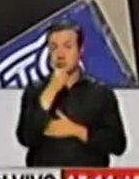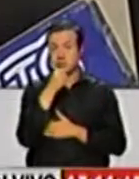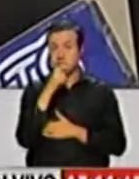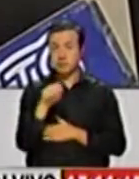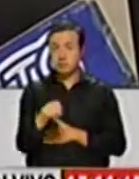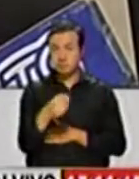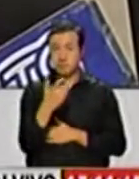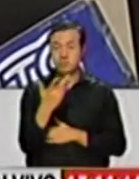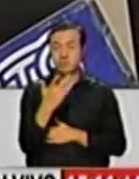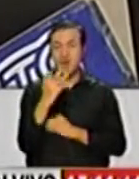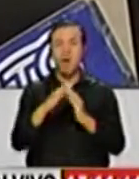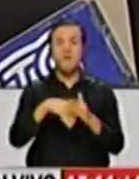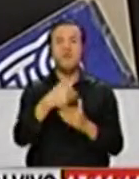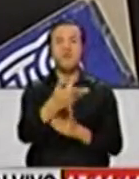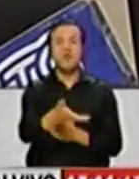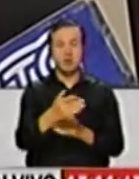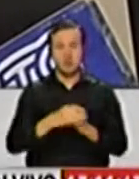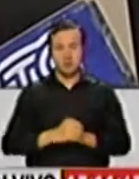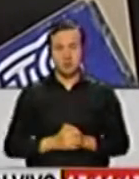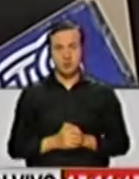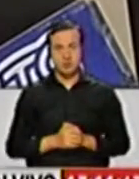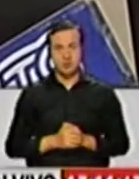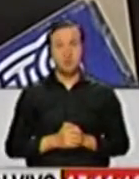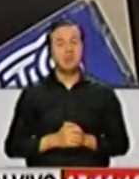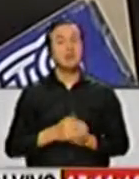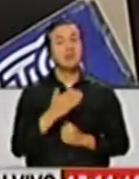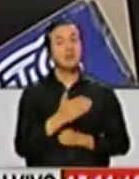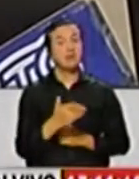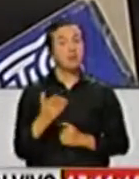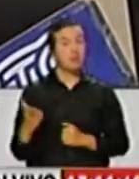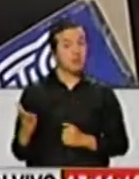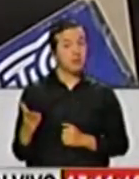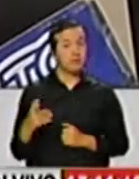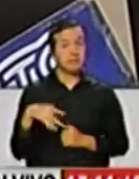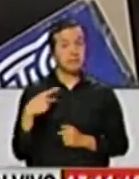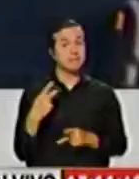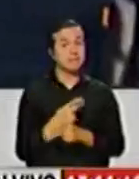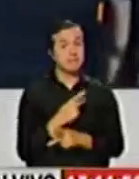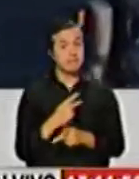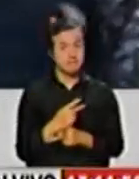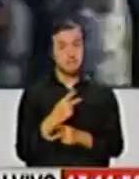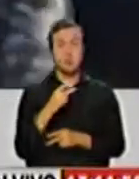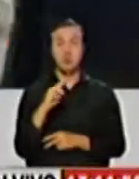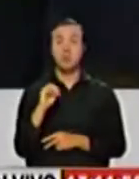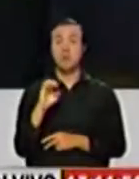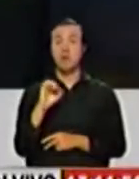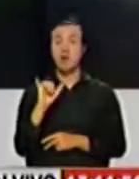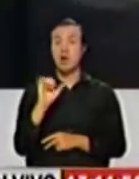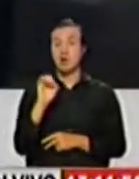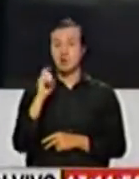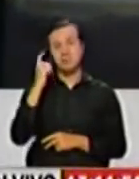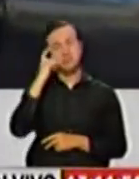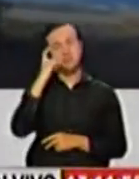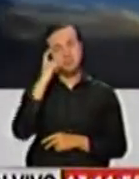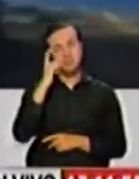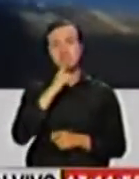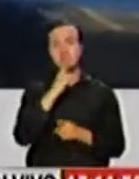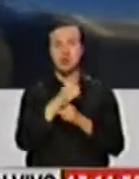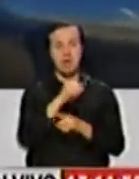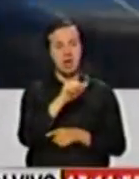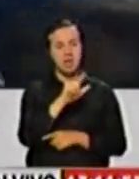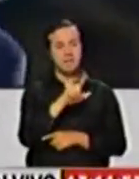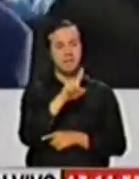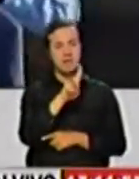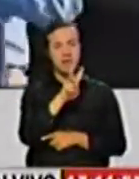fue fuera de las instalaciones. Esto sería tremendamente lamentable. Moncayo lo considera así debido a que Alvarado sería uno de